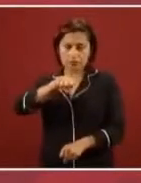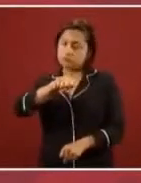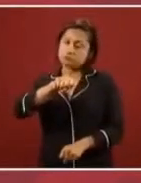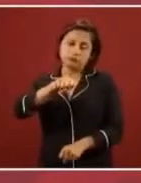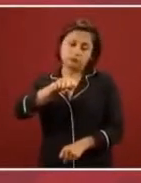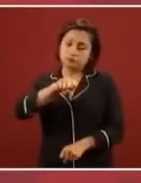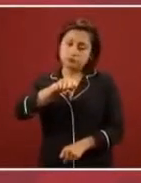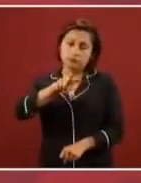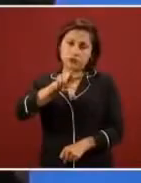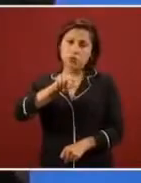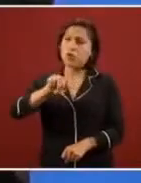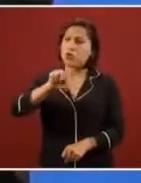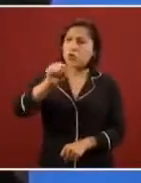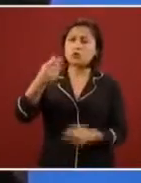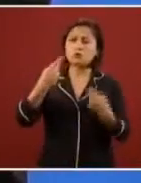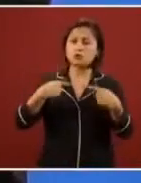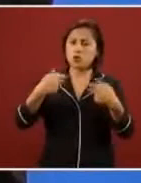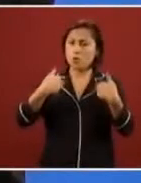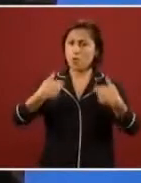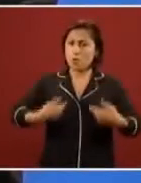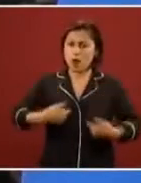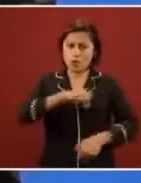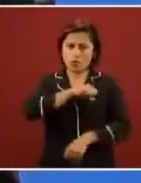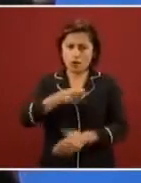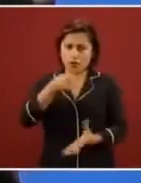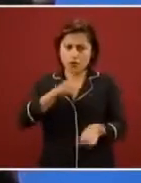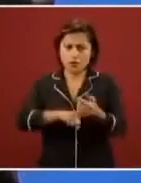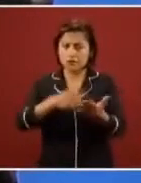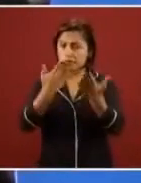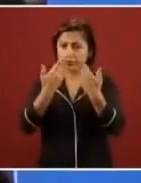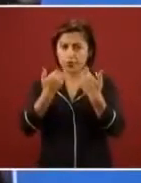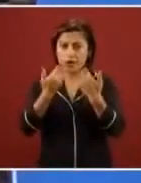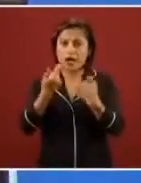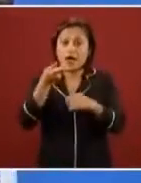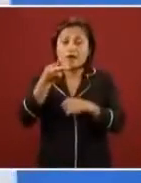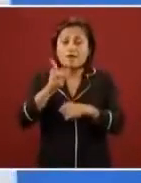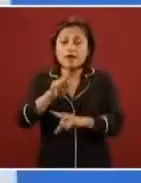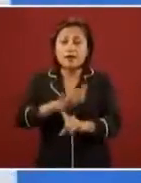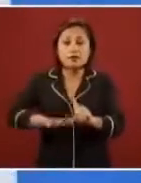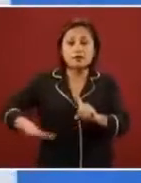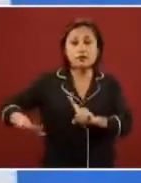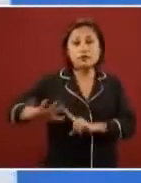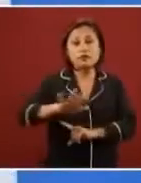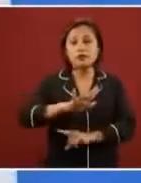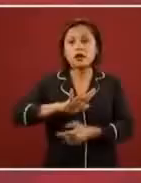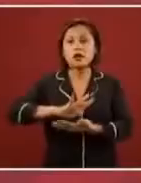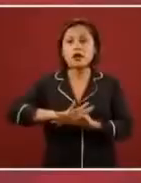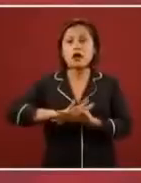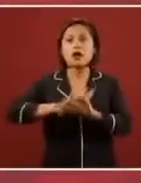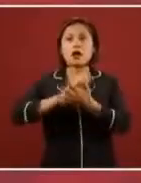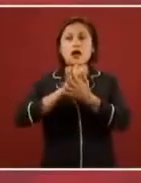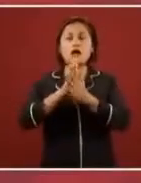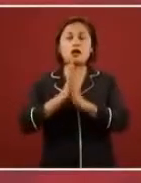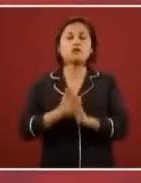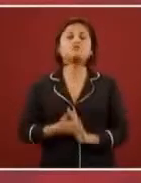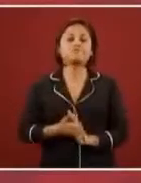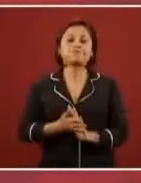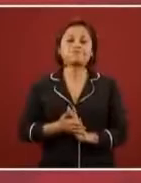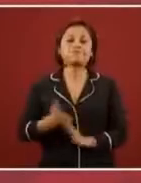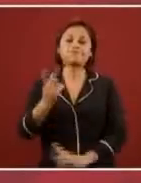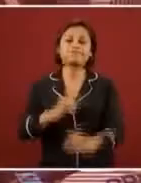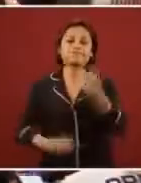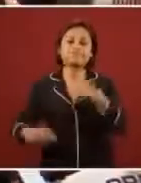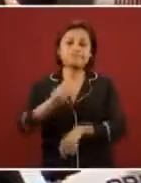nadie nace mal. Son las circunstancias las que llevan a esta situación. ¿Usted promete